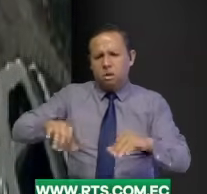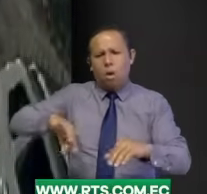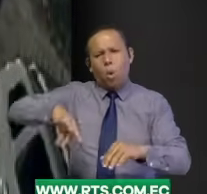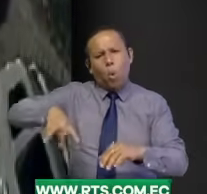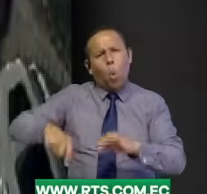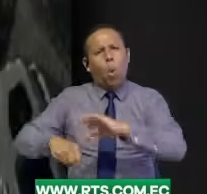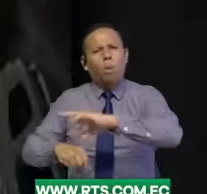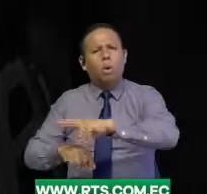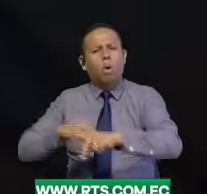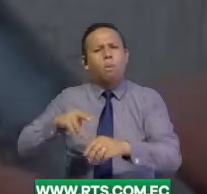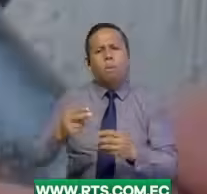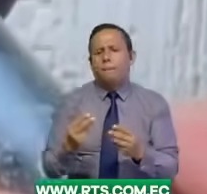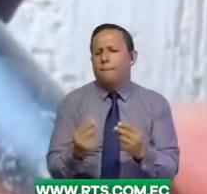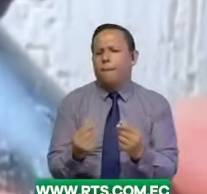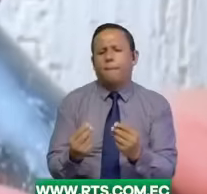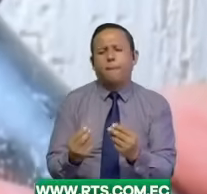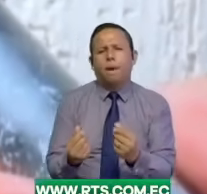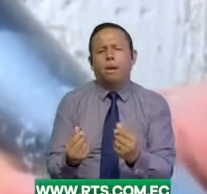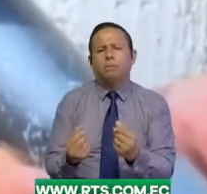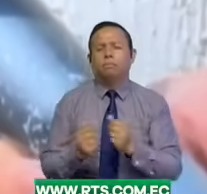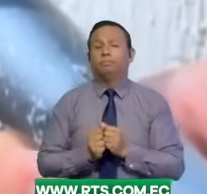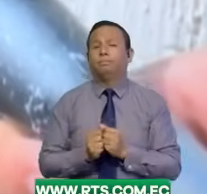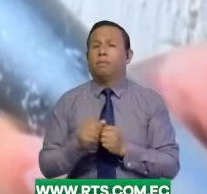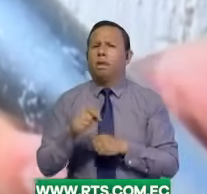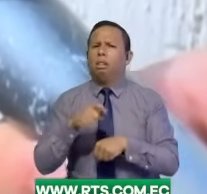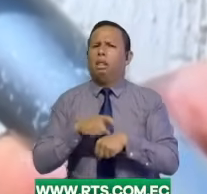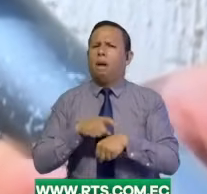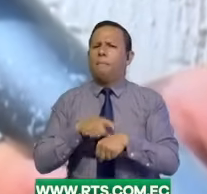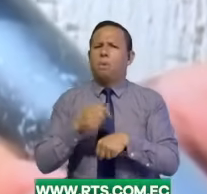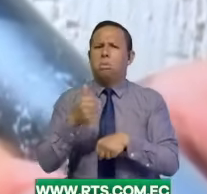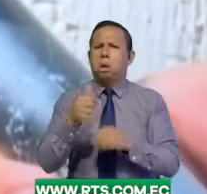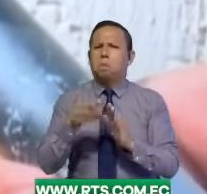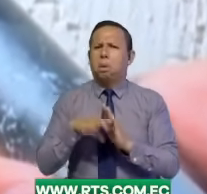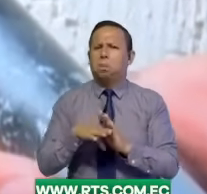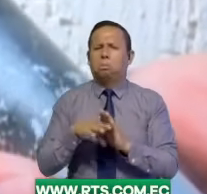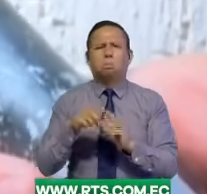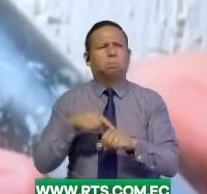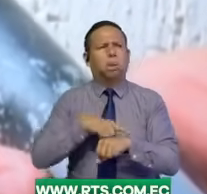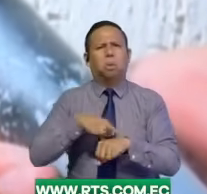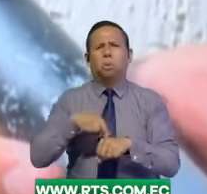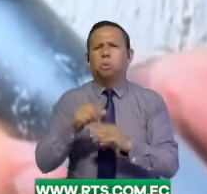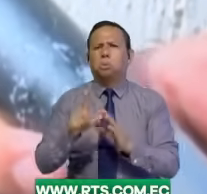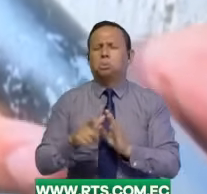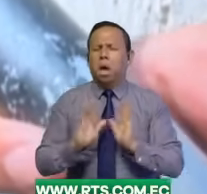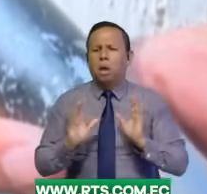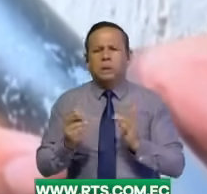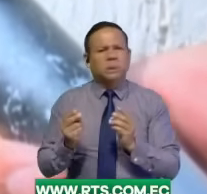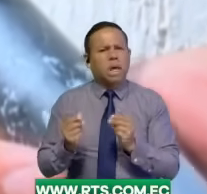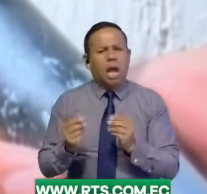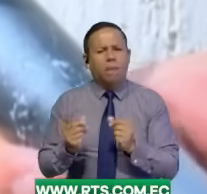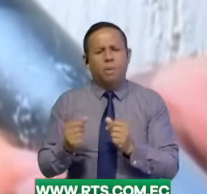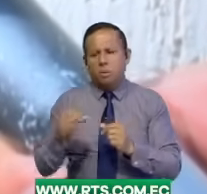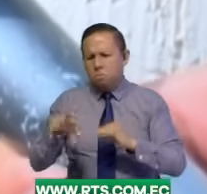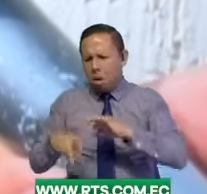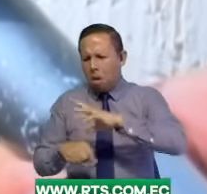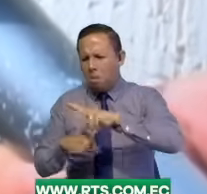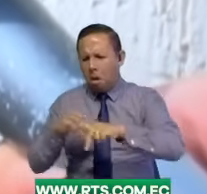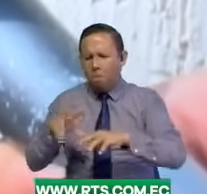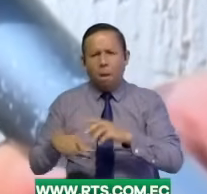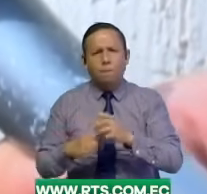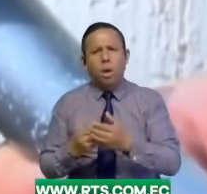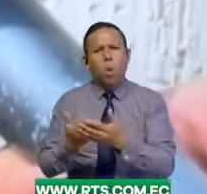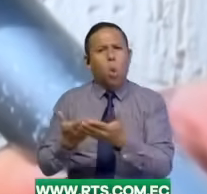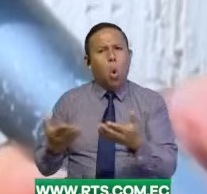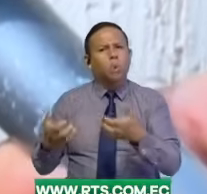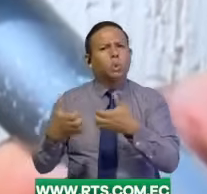carro en un tiempo récord. Lastimosamente, en el término menos de 10 minutos, sincronizadamente desarman el carro, le desmantelan el carro. Todo lo que es